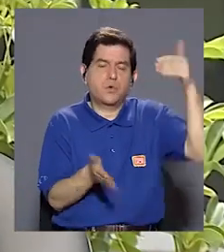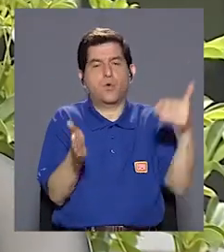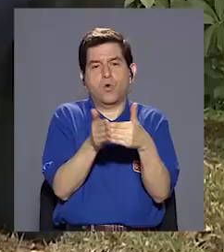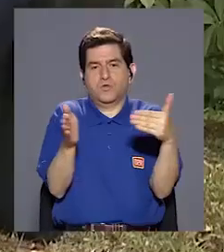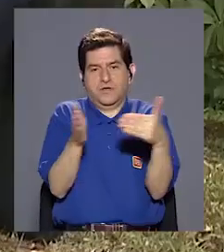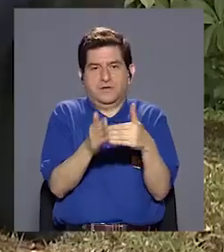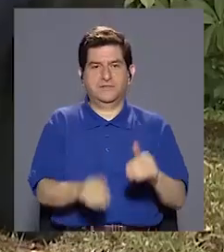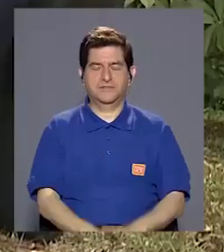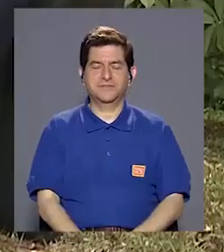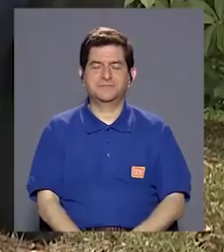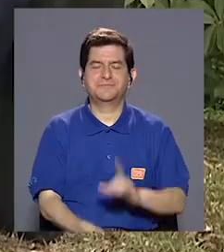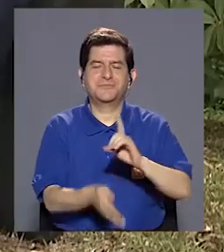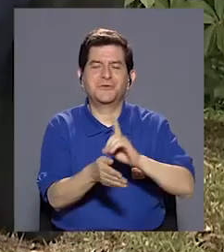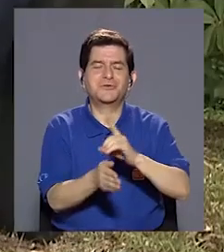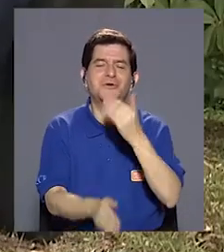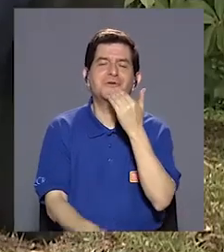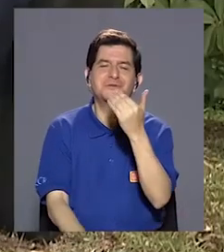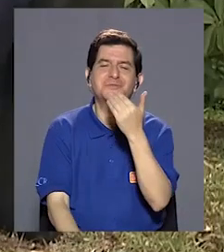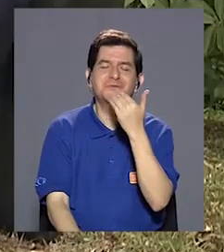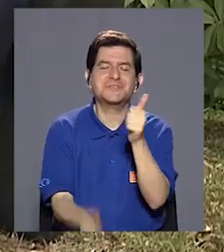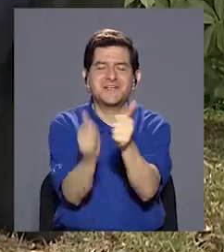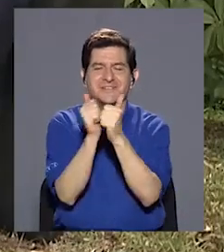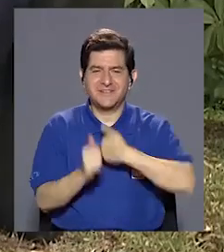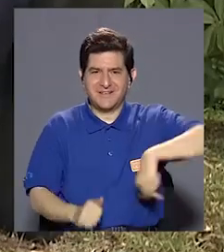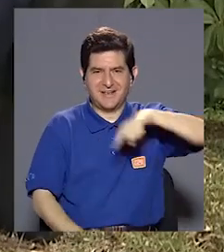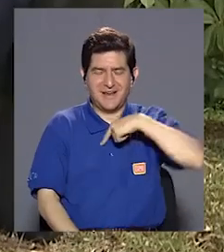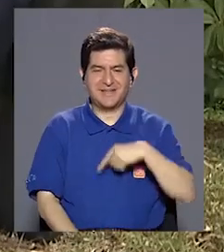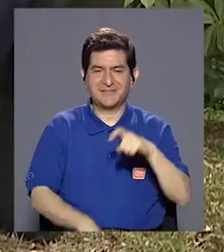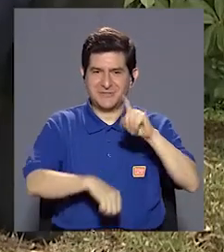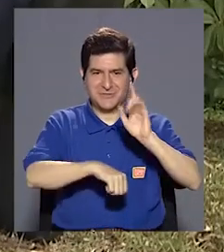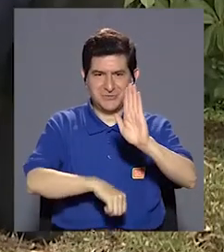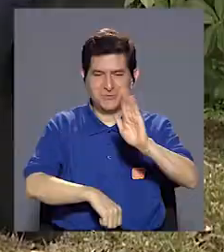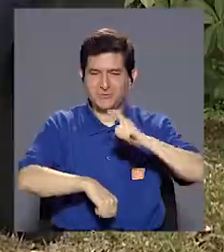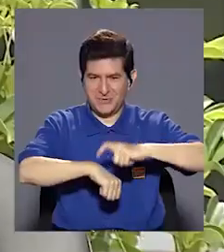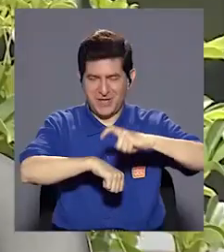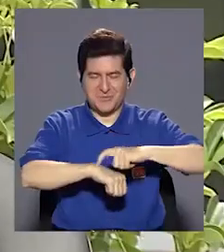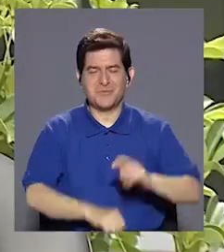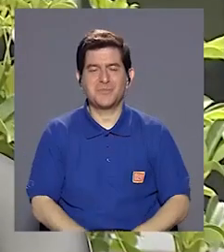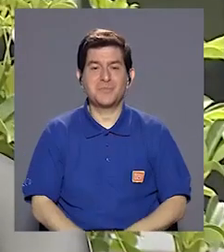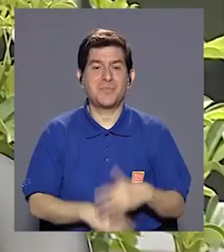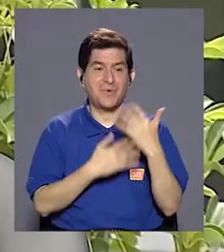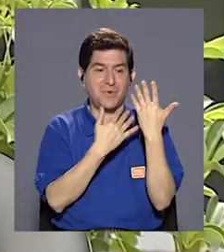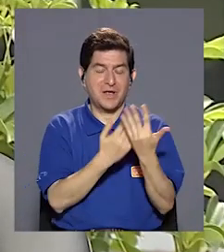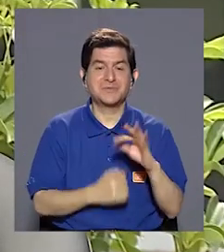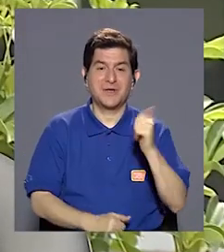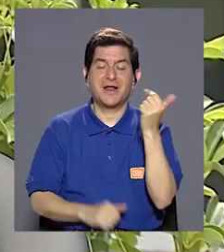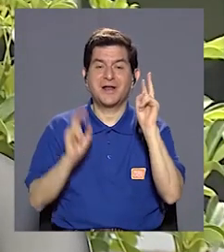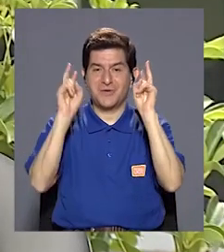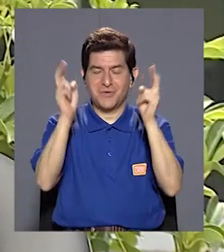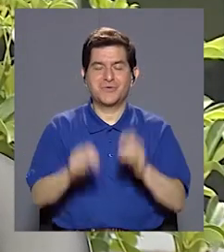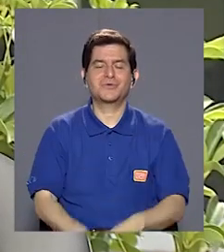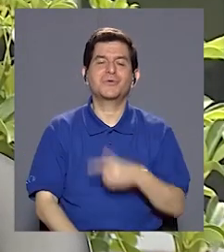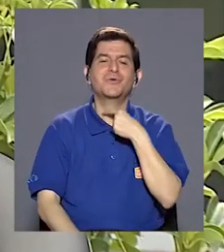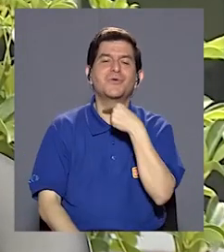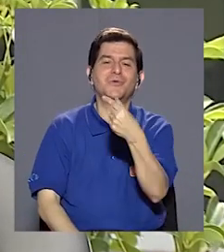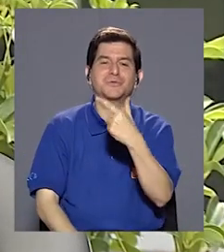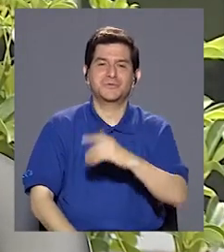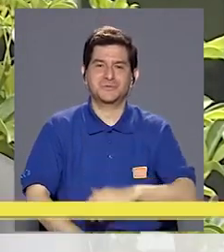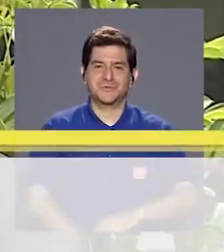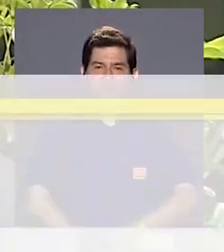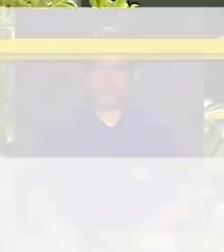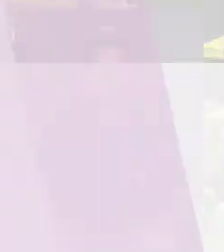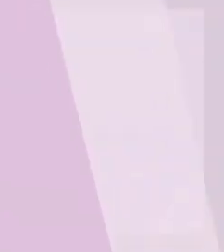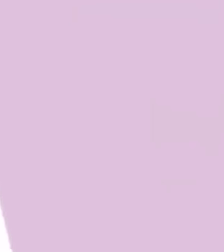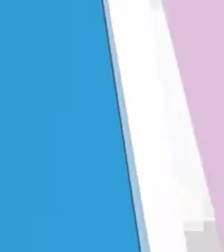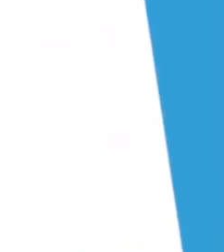otra vez las... Sí. Bueno, doctor, muchísimas gracias por acompañarnos, por sacar este ratito. Con mucho gusto. Le esperamos pronto con otro tema. Con mucho gusto. Muchas gracias.